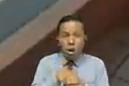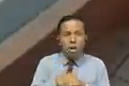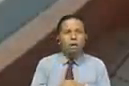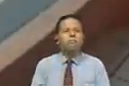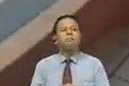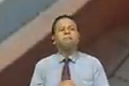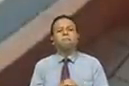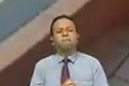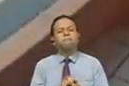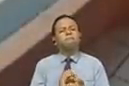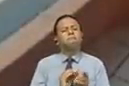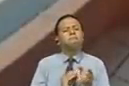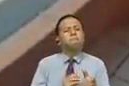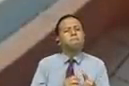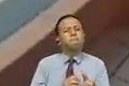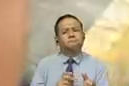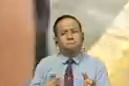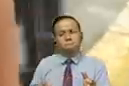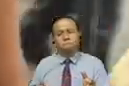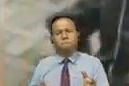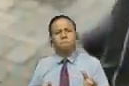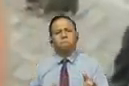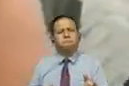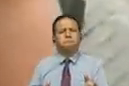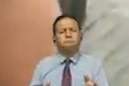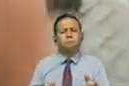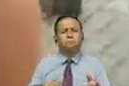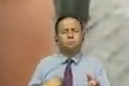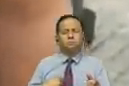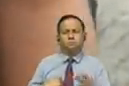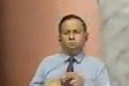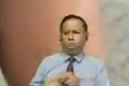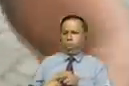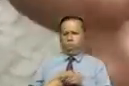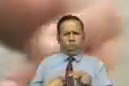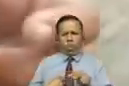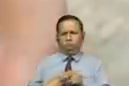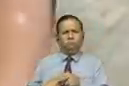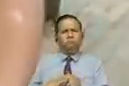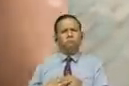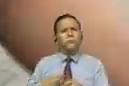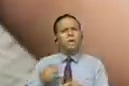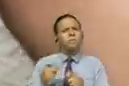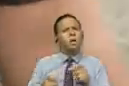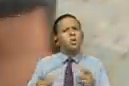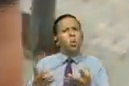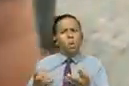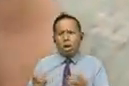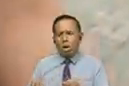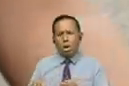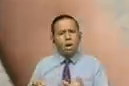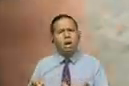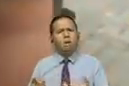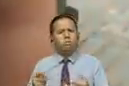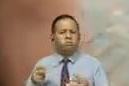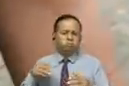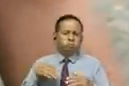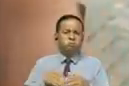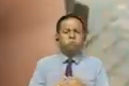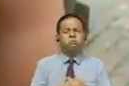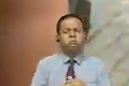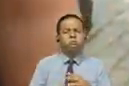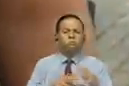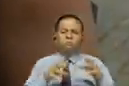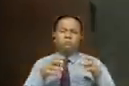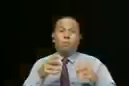la cooperativa de ahorro. Entonces vimos que ingresó dos o tres personas a someter a la custodia de la Telcol y ahí se